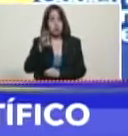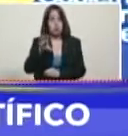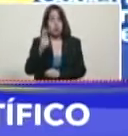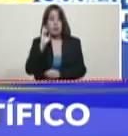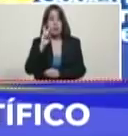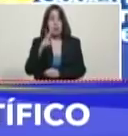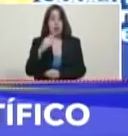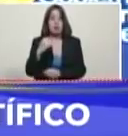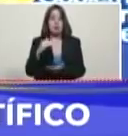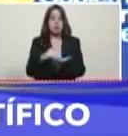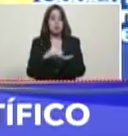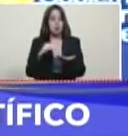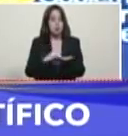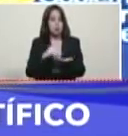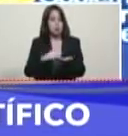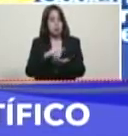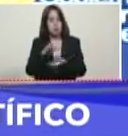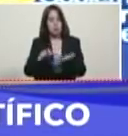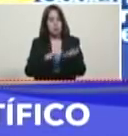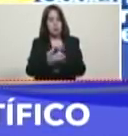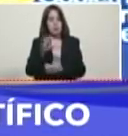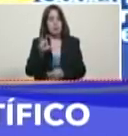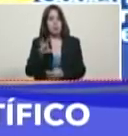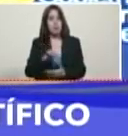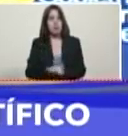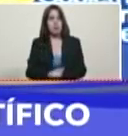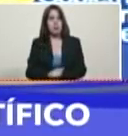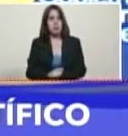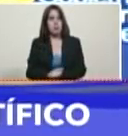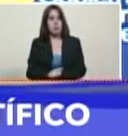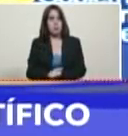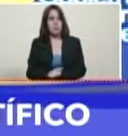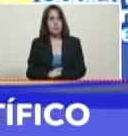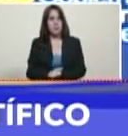la solución de los problemas del país.